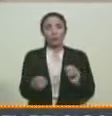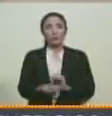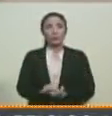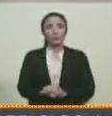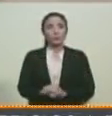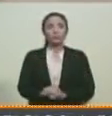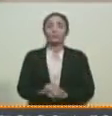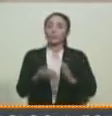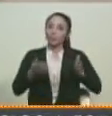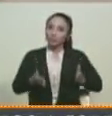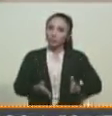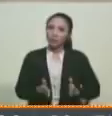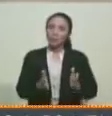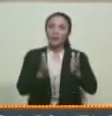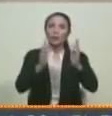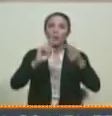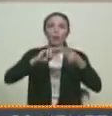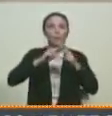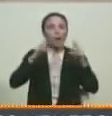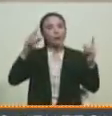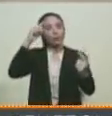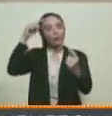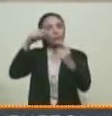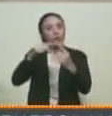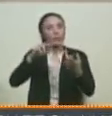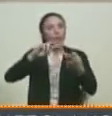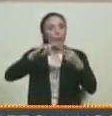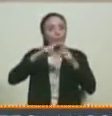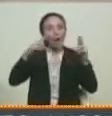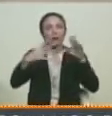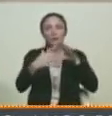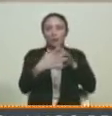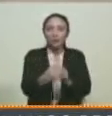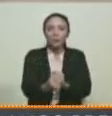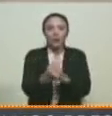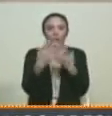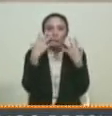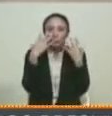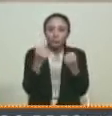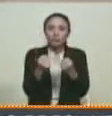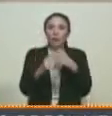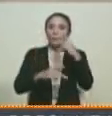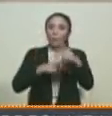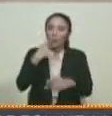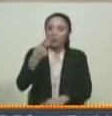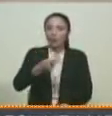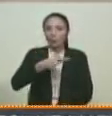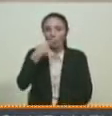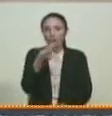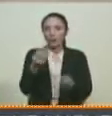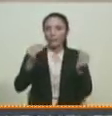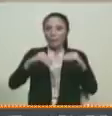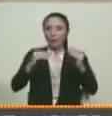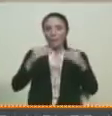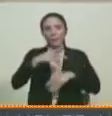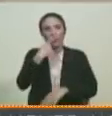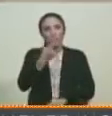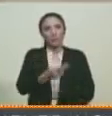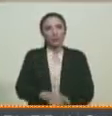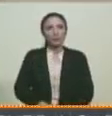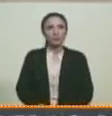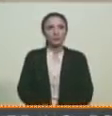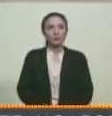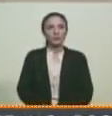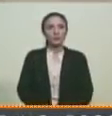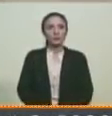El camino tiene que ser la paz, el entendimiento, la política, la política. Por eso es que yo soy capaz de